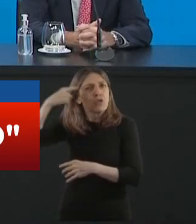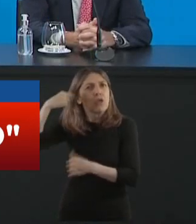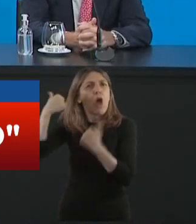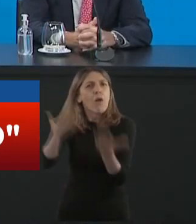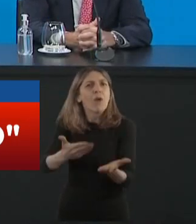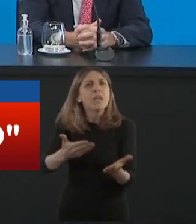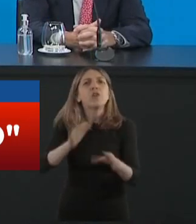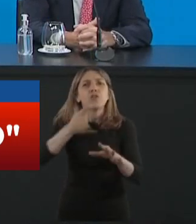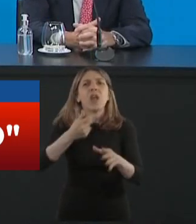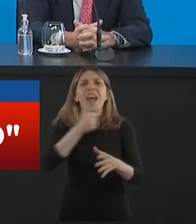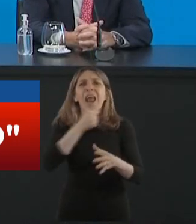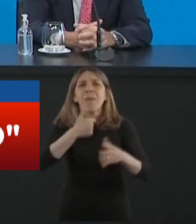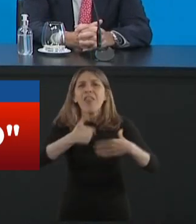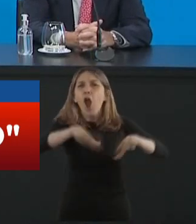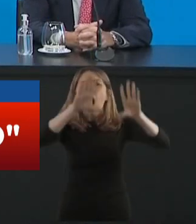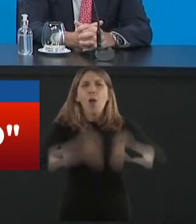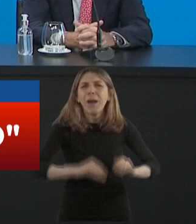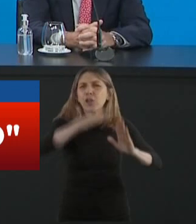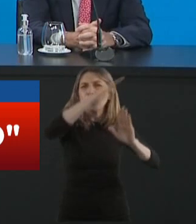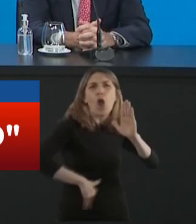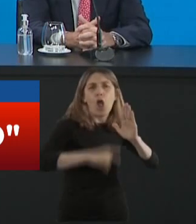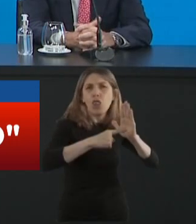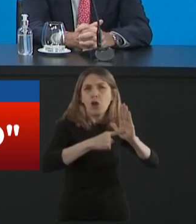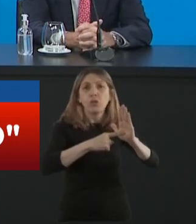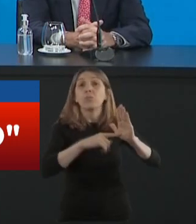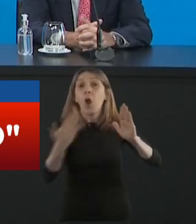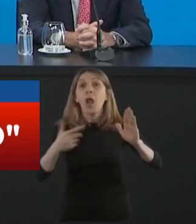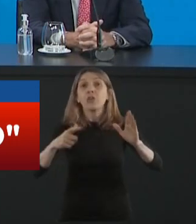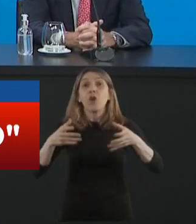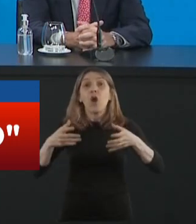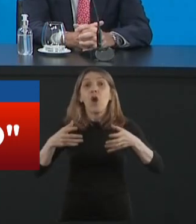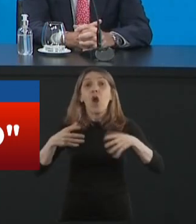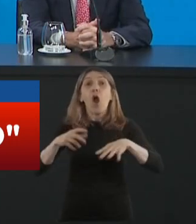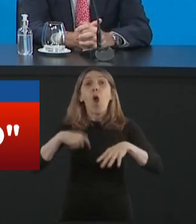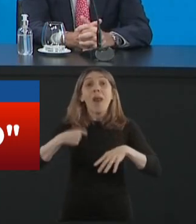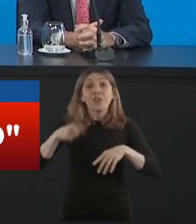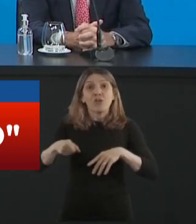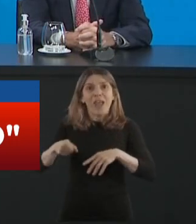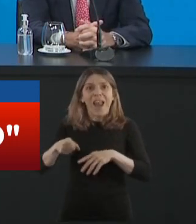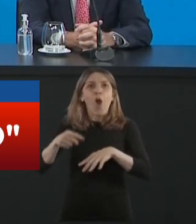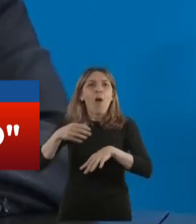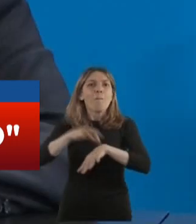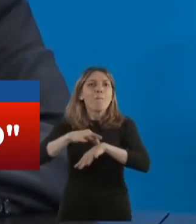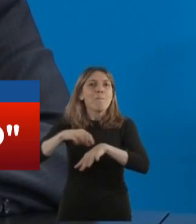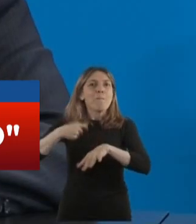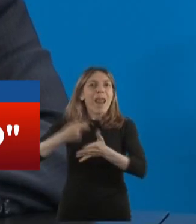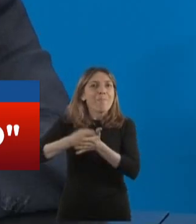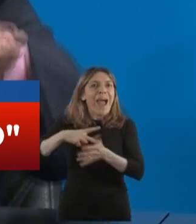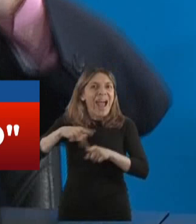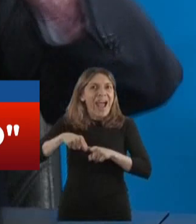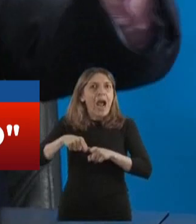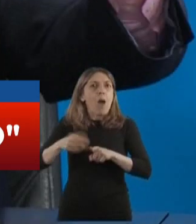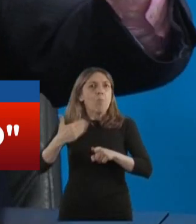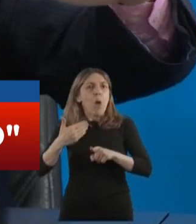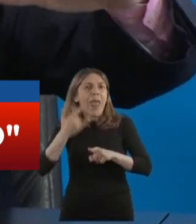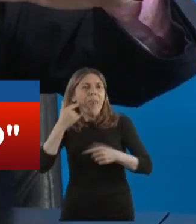de los medicamentos, fija un precio de referencia y sobre eso el sistema de obras sociales prepagas, bueno, puede elaborar sus negociaciones y